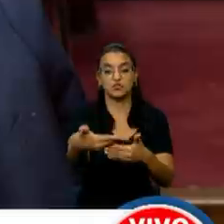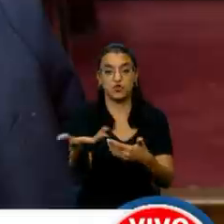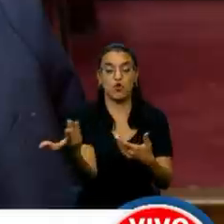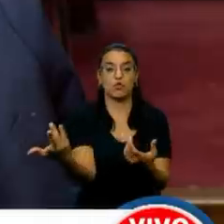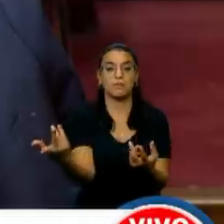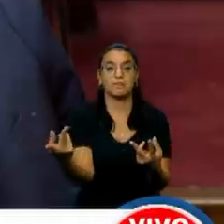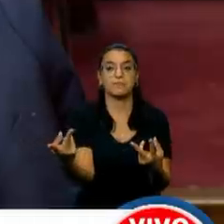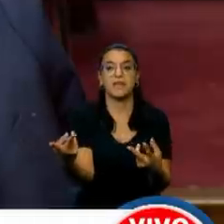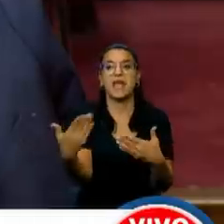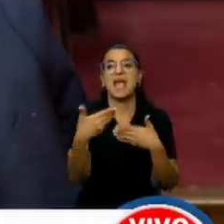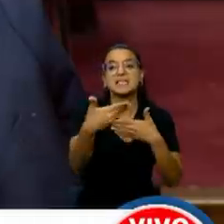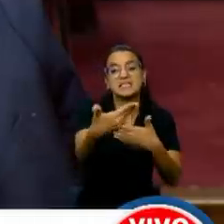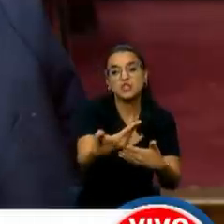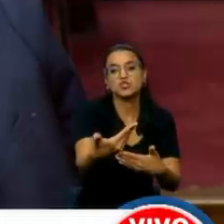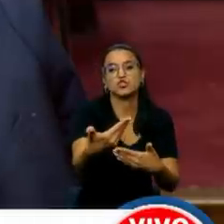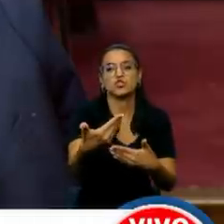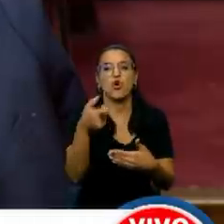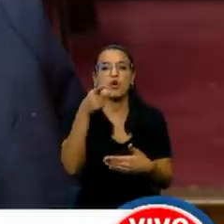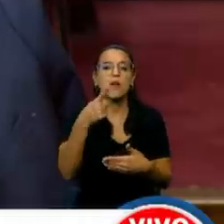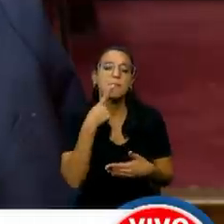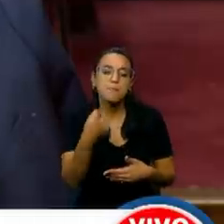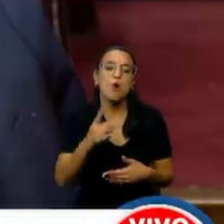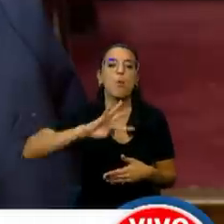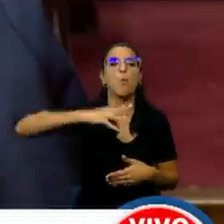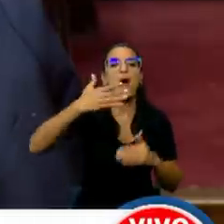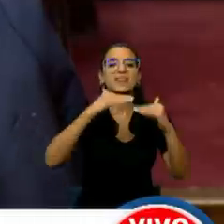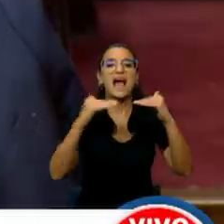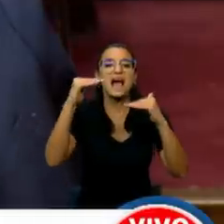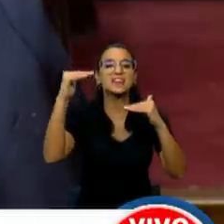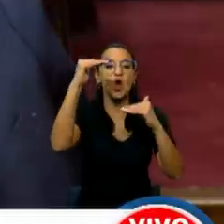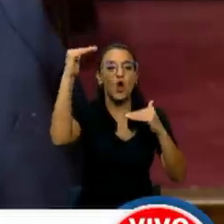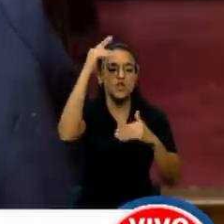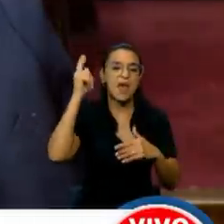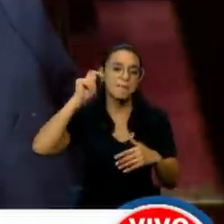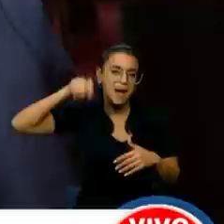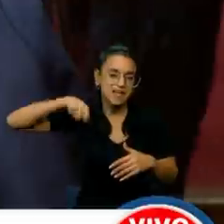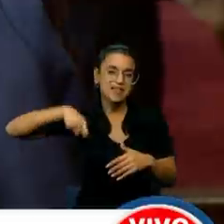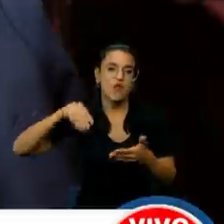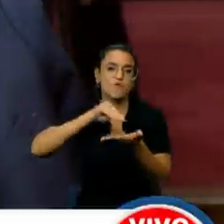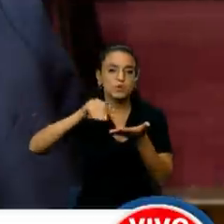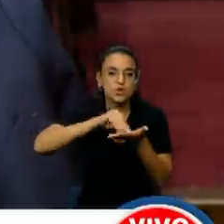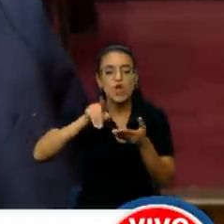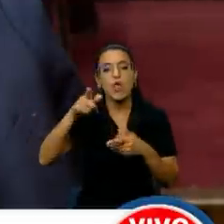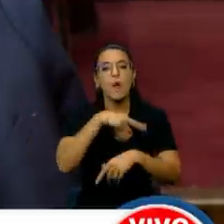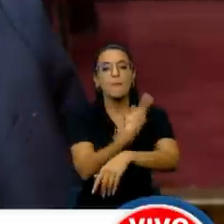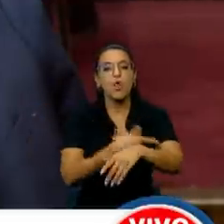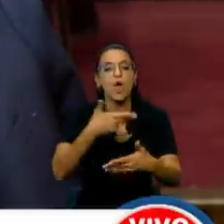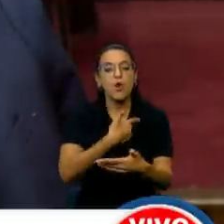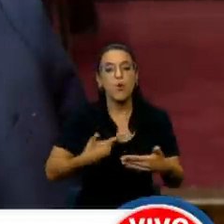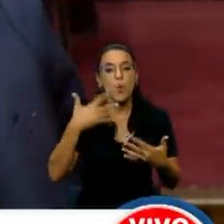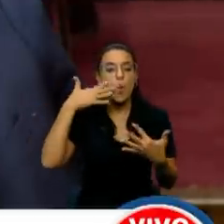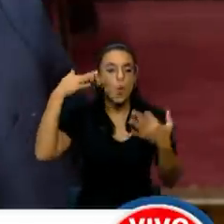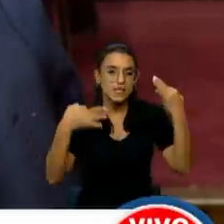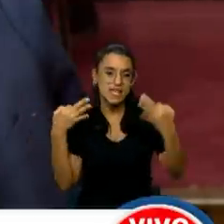ingresos en las extensiones por el impuesto a la cuarta categoría de magistrados y funcionarios de los poderes judiciales nacional y